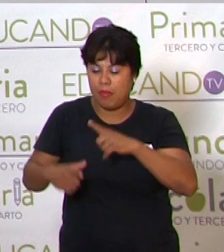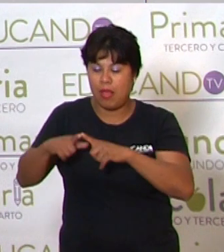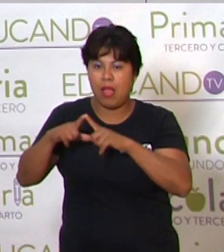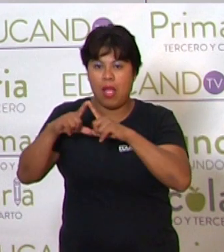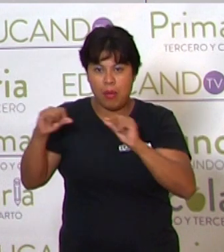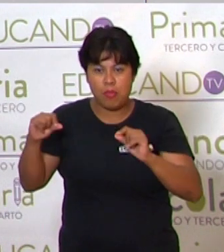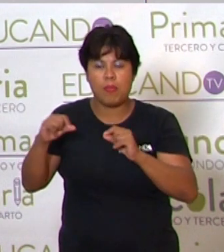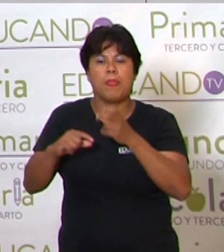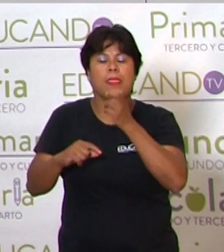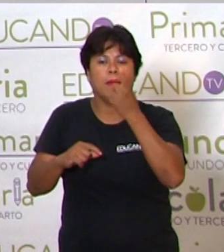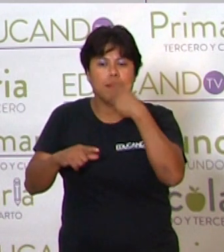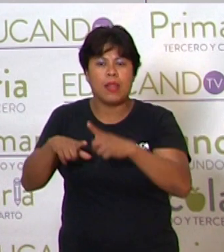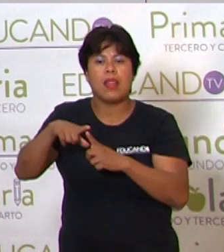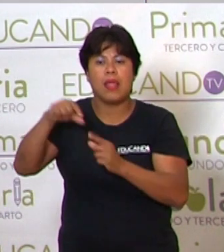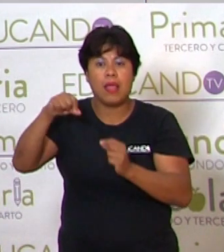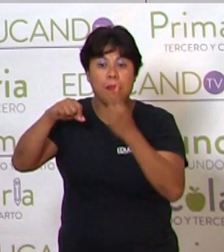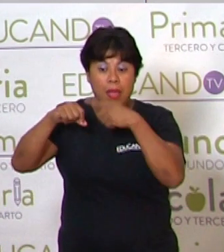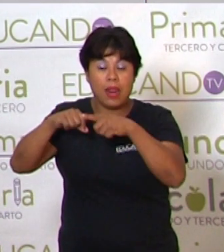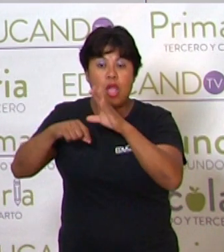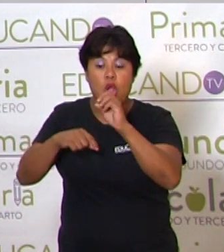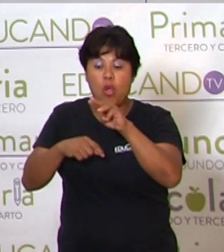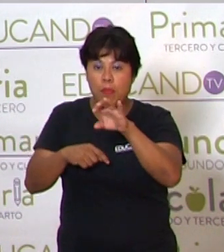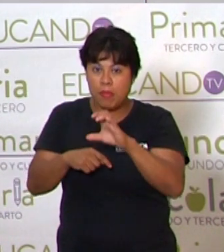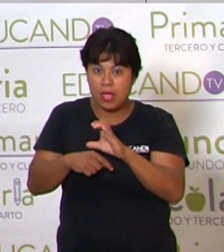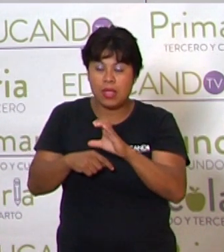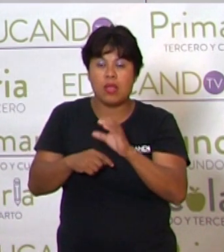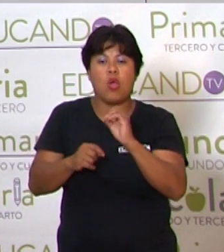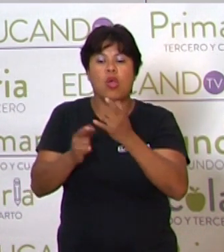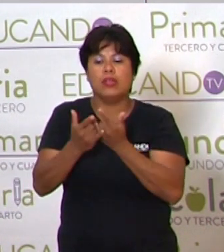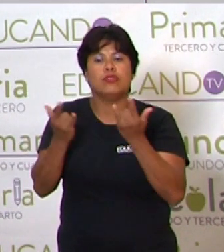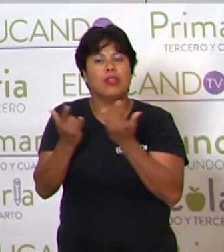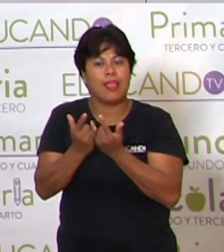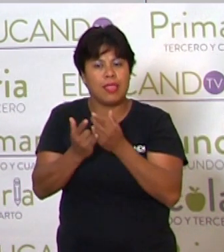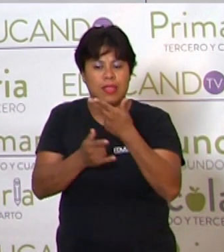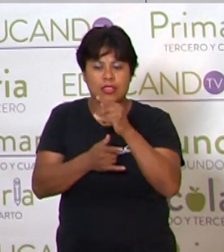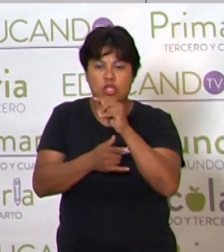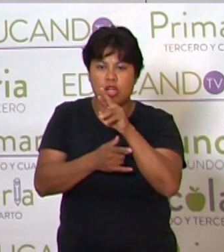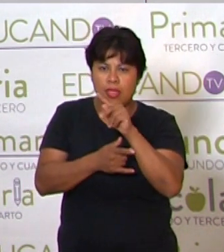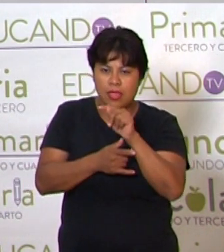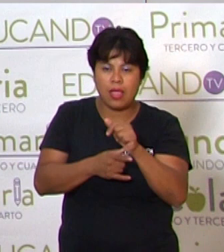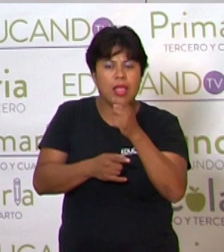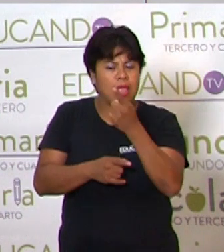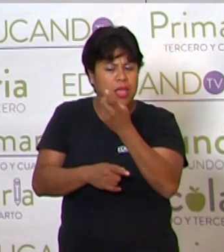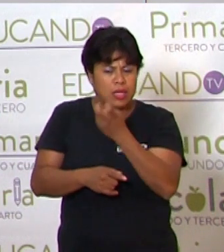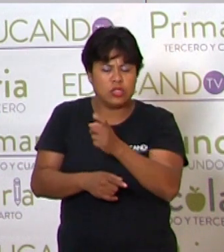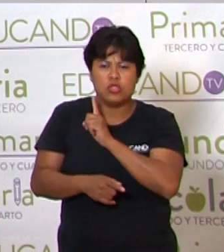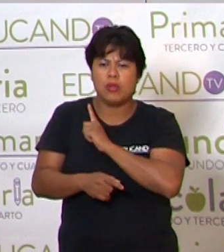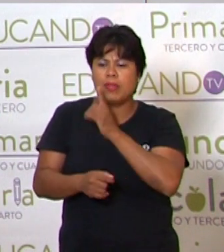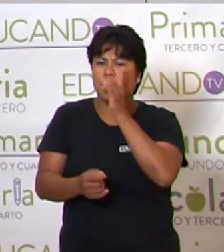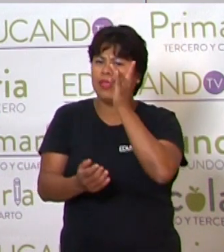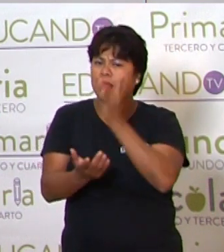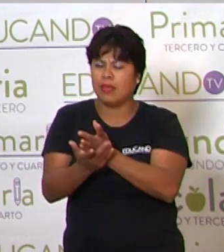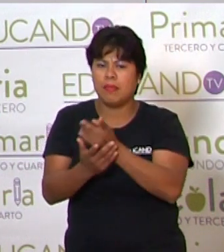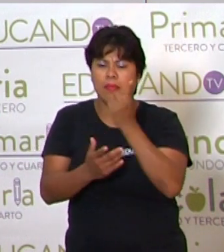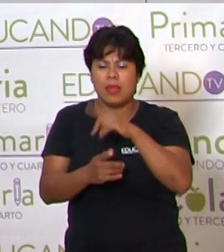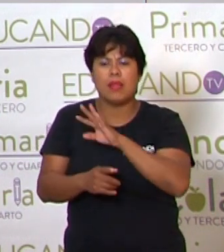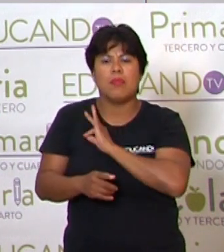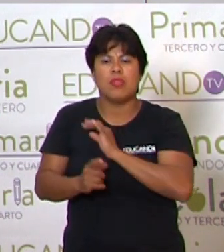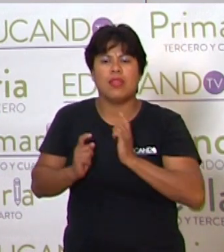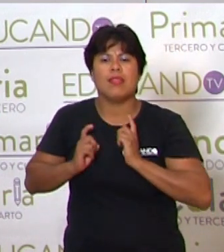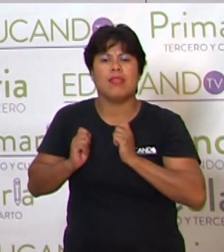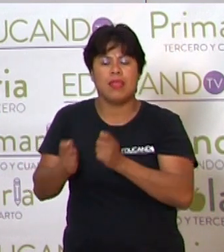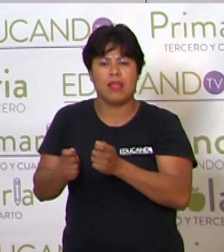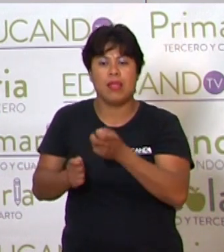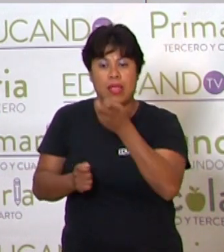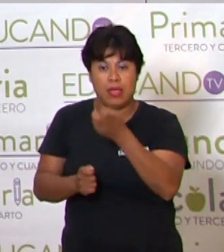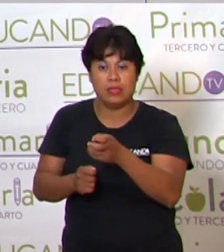japonesa para designar a los cómics o a las historietas. Se utiliza exclusivamente para designar